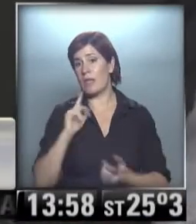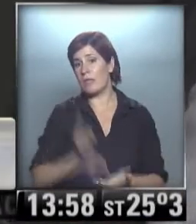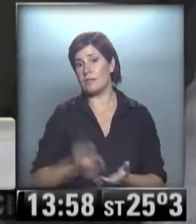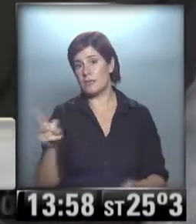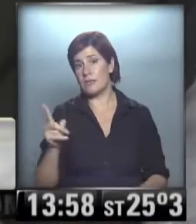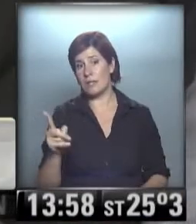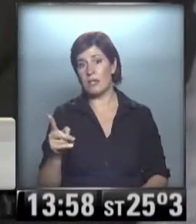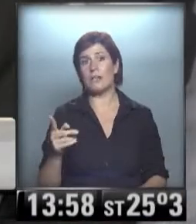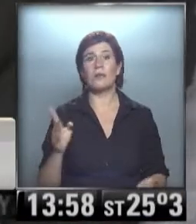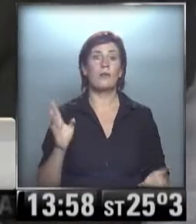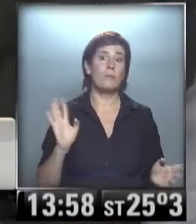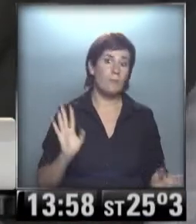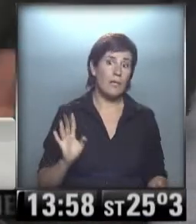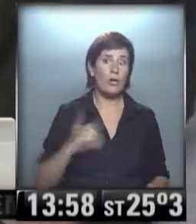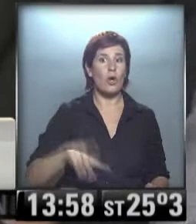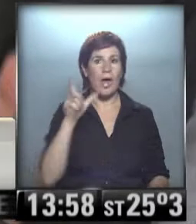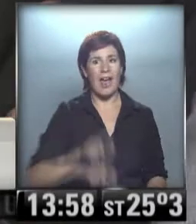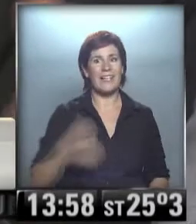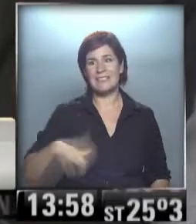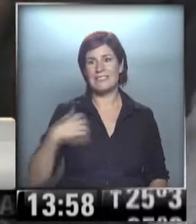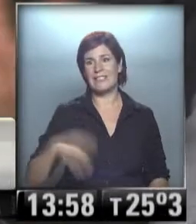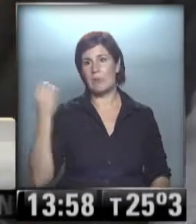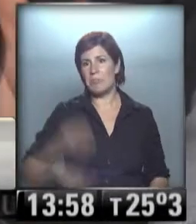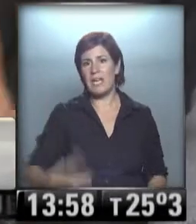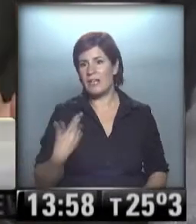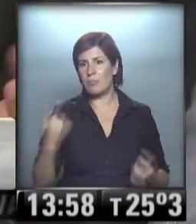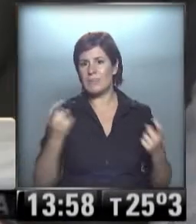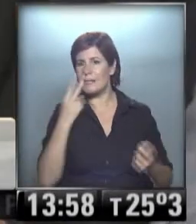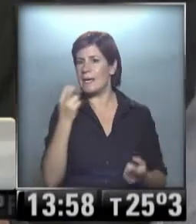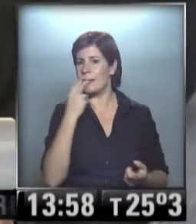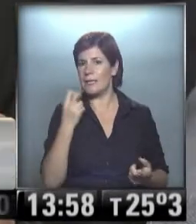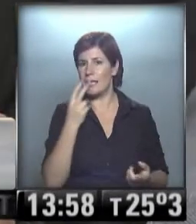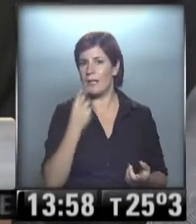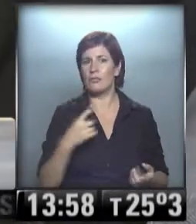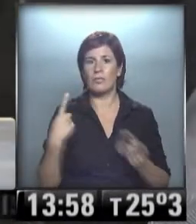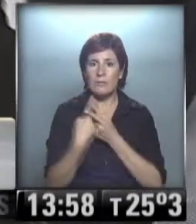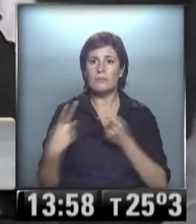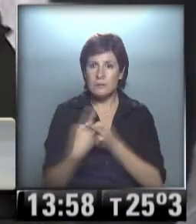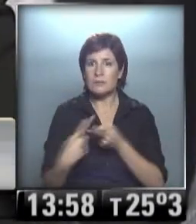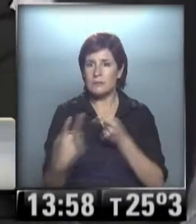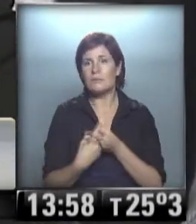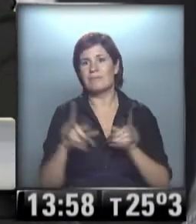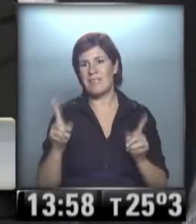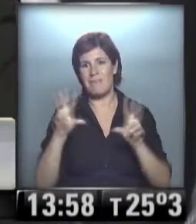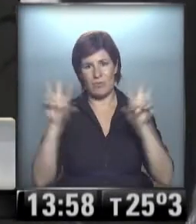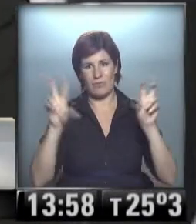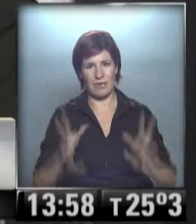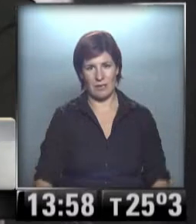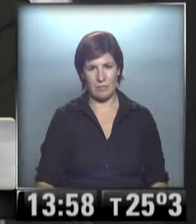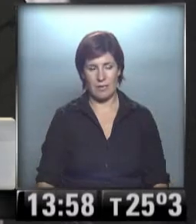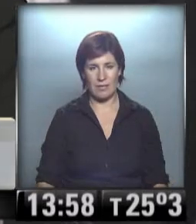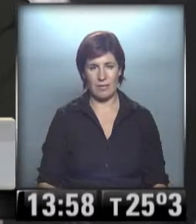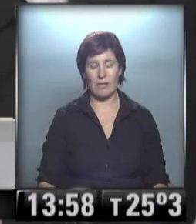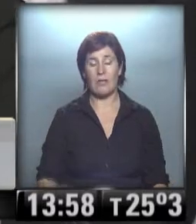pero puede ser, y lo era, malo para el país. Entonces esta discusión es la que se tuvo en este Parlamento. Cuando